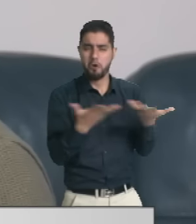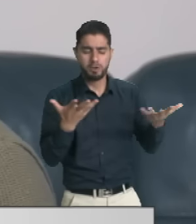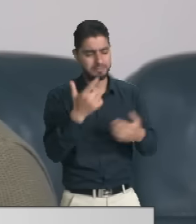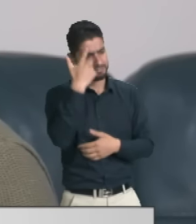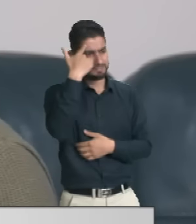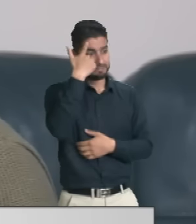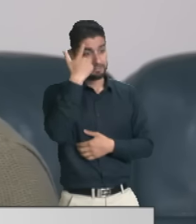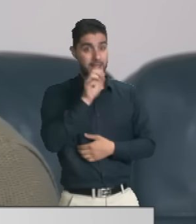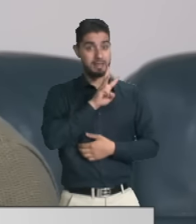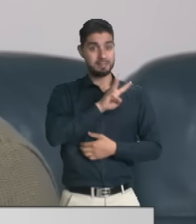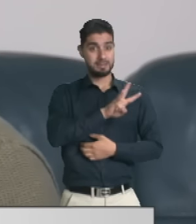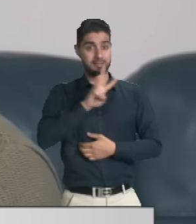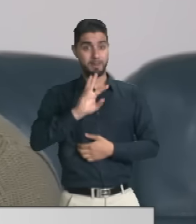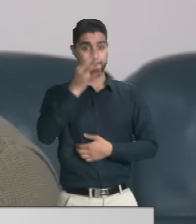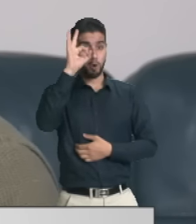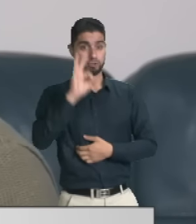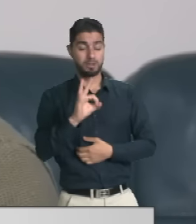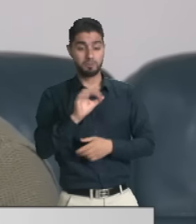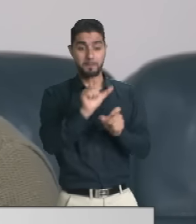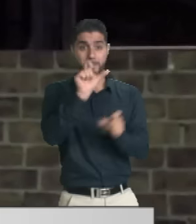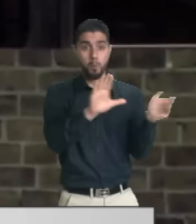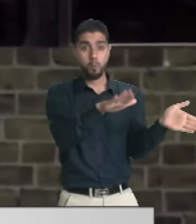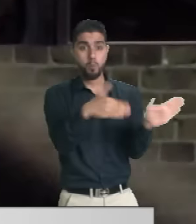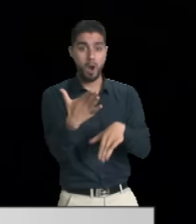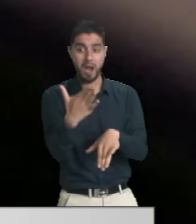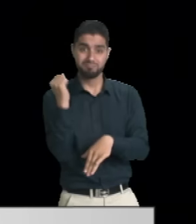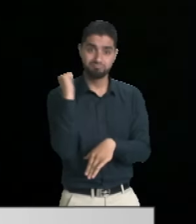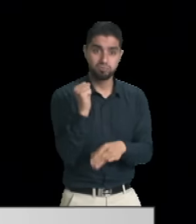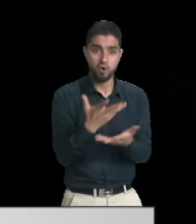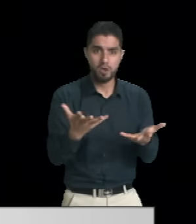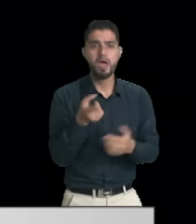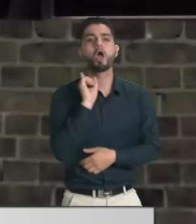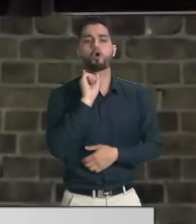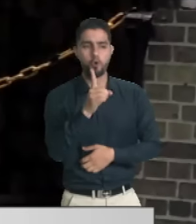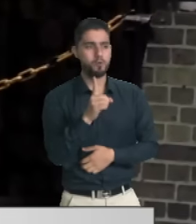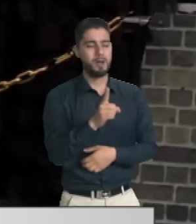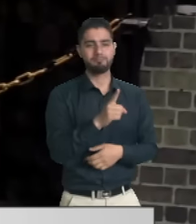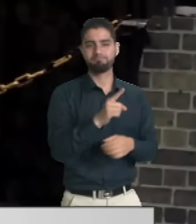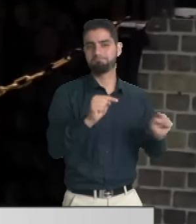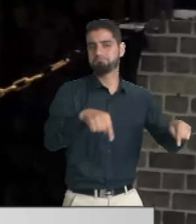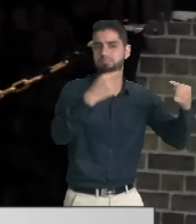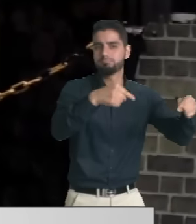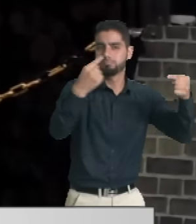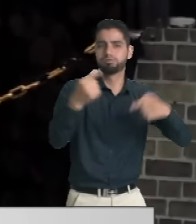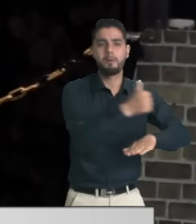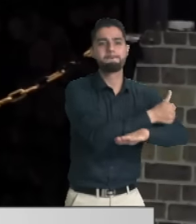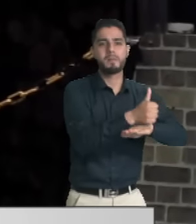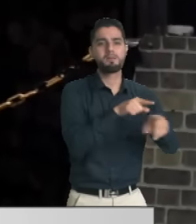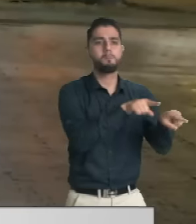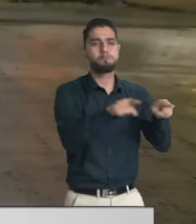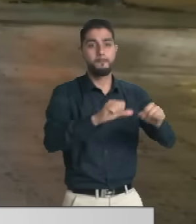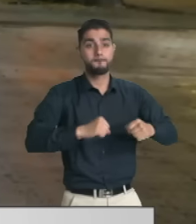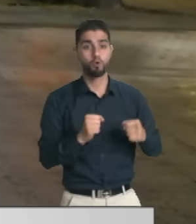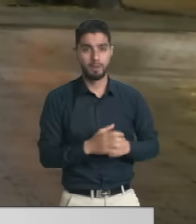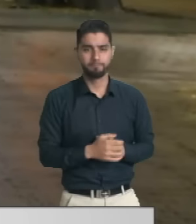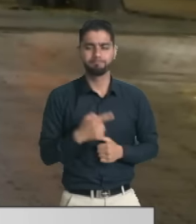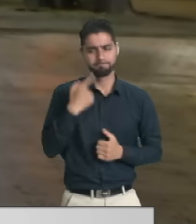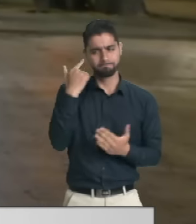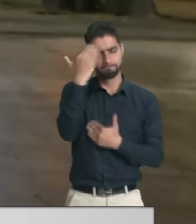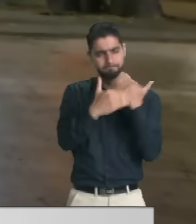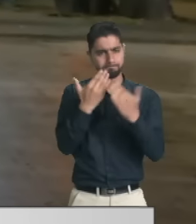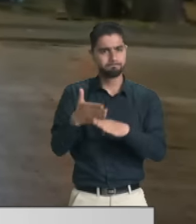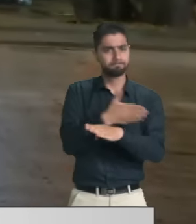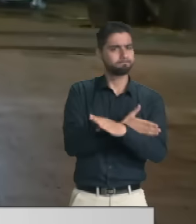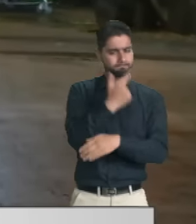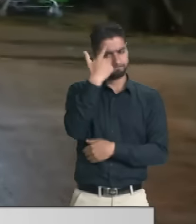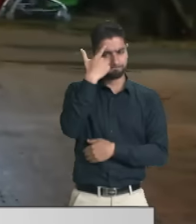homicidios ocurridos en el primer semestre corresponden a intolerancia. Junto a gremios de bares y la policía de Bogotá se realiza el análisis que de manera preliminar haría que el